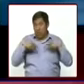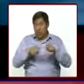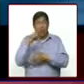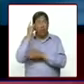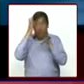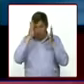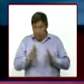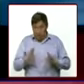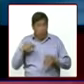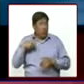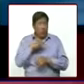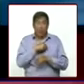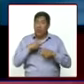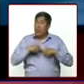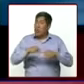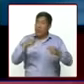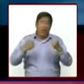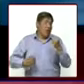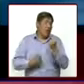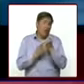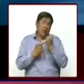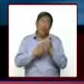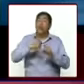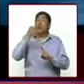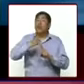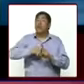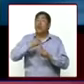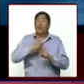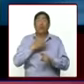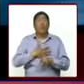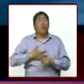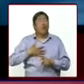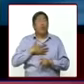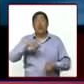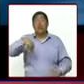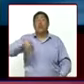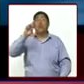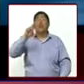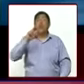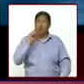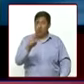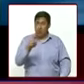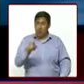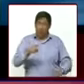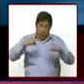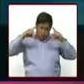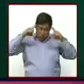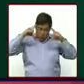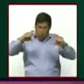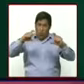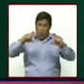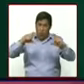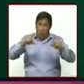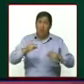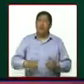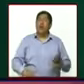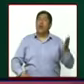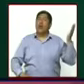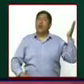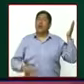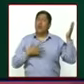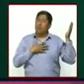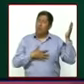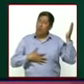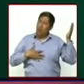los bolivianos tenemos que seguir apoyando y luchando juntos. Por favor, nuevamente el código QR para que usted le tome una fotografía. Vamos a seguir con